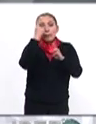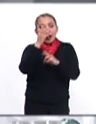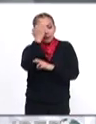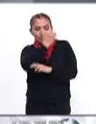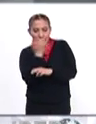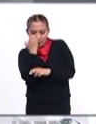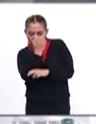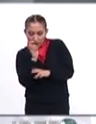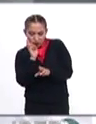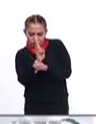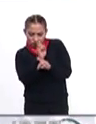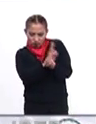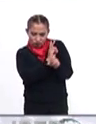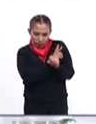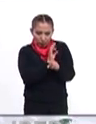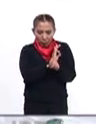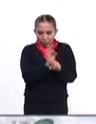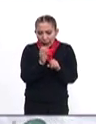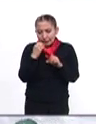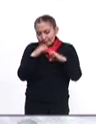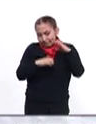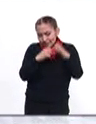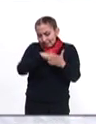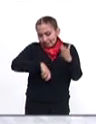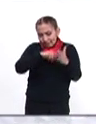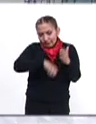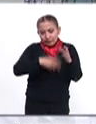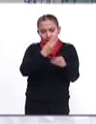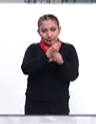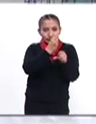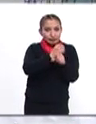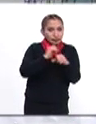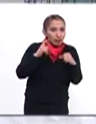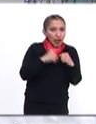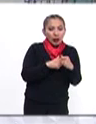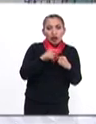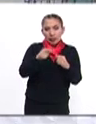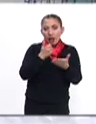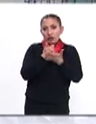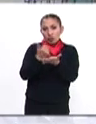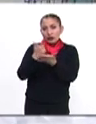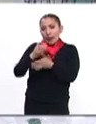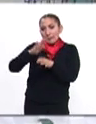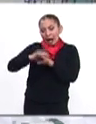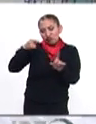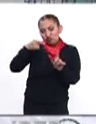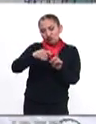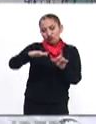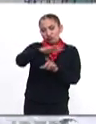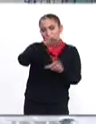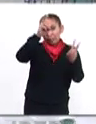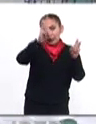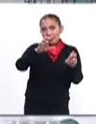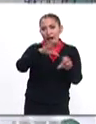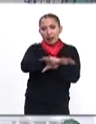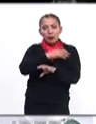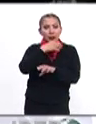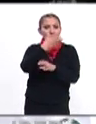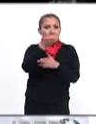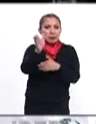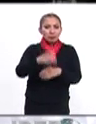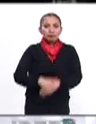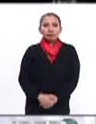medir, evaluar y poder reestructurar y hacer ajustes que favorezcan más contundentemente el tema del cambio